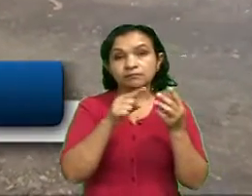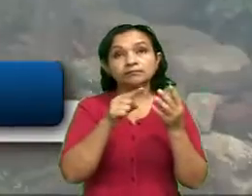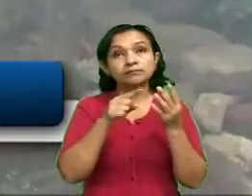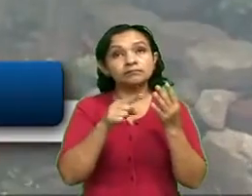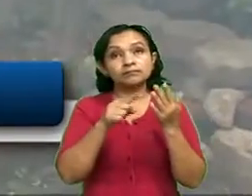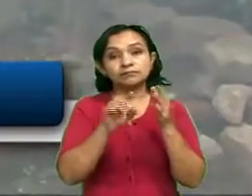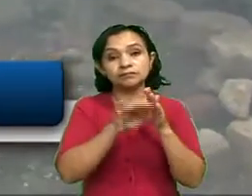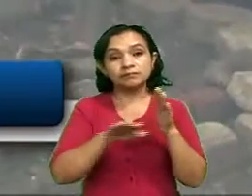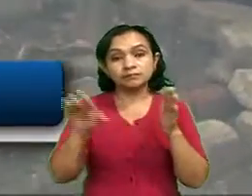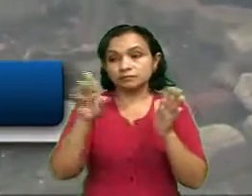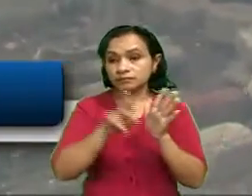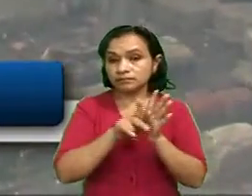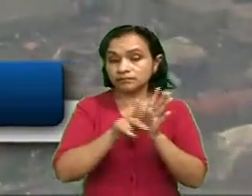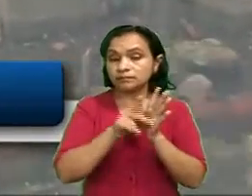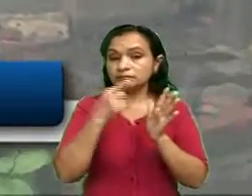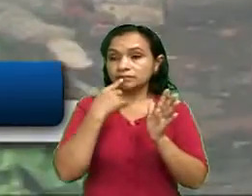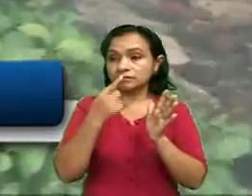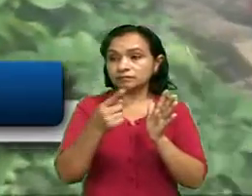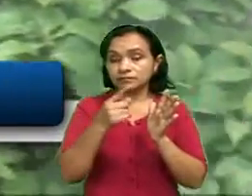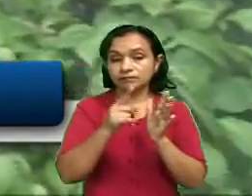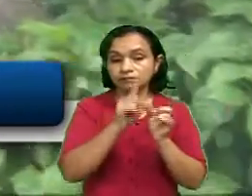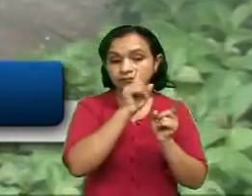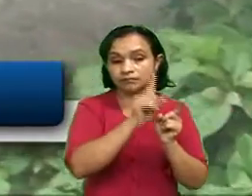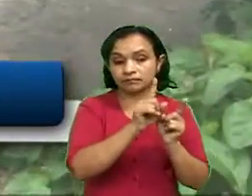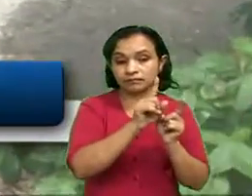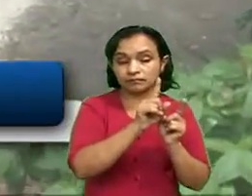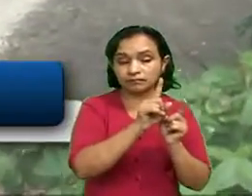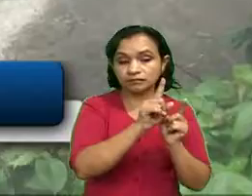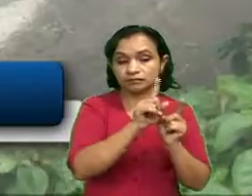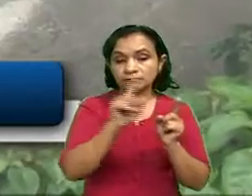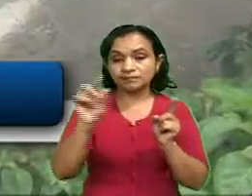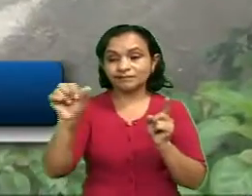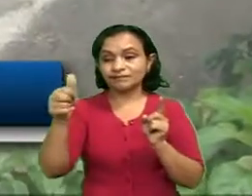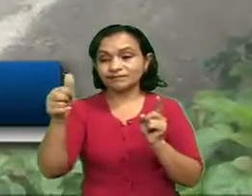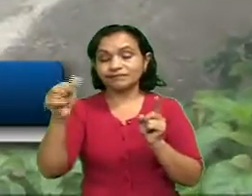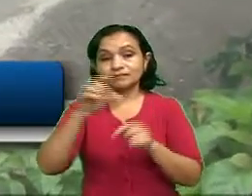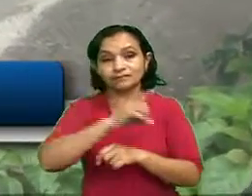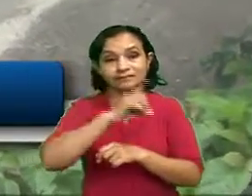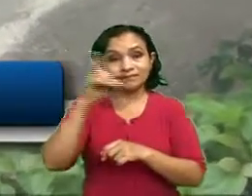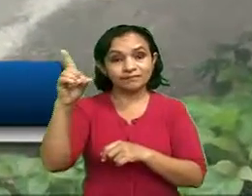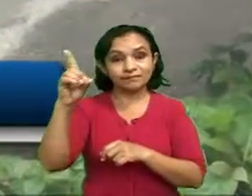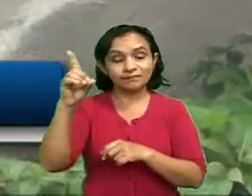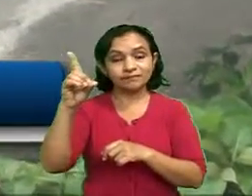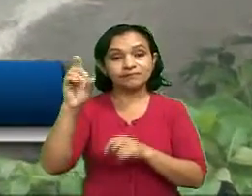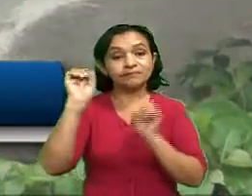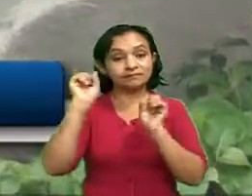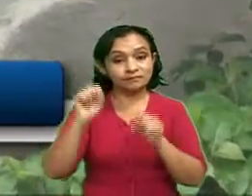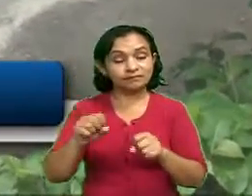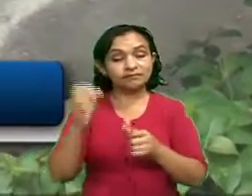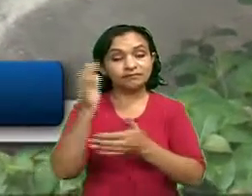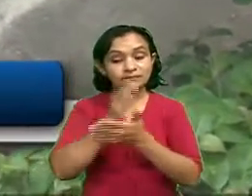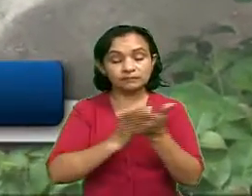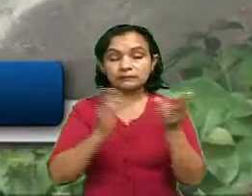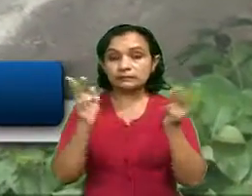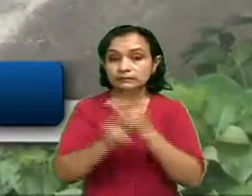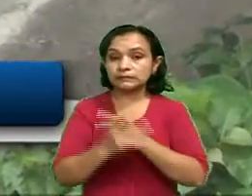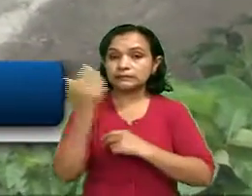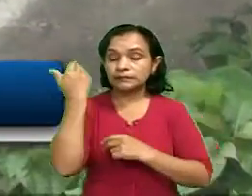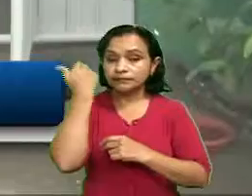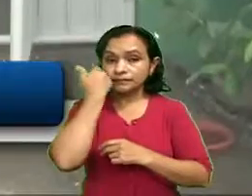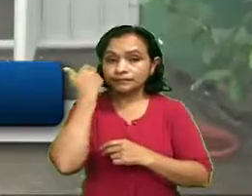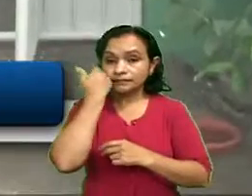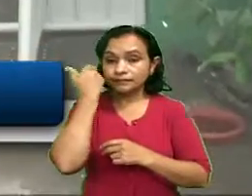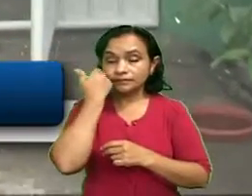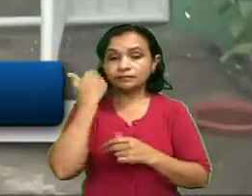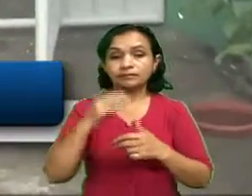Los días más peligrosos, por decir así, son desde el primer día al sexto día, donde el paciente puede presentar alguna complicación.